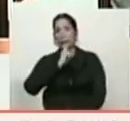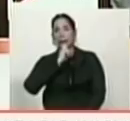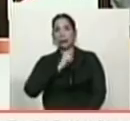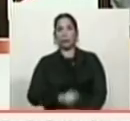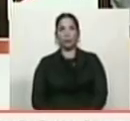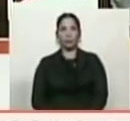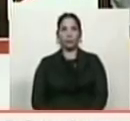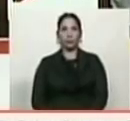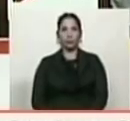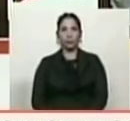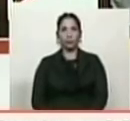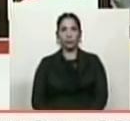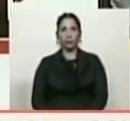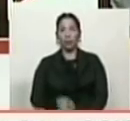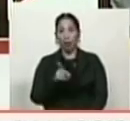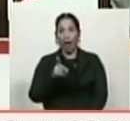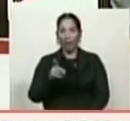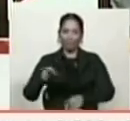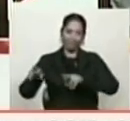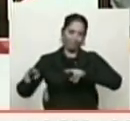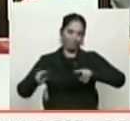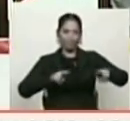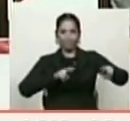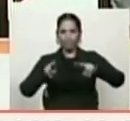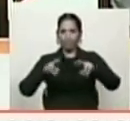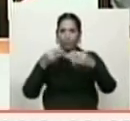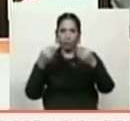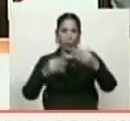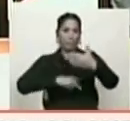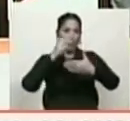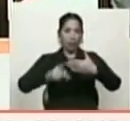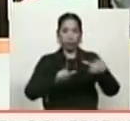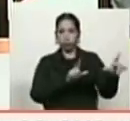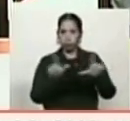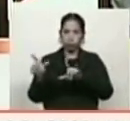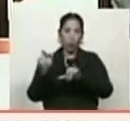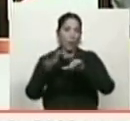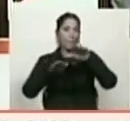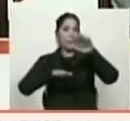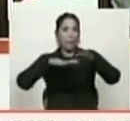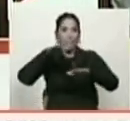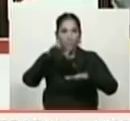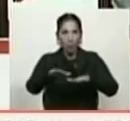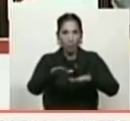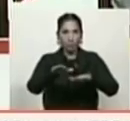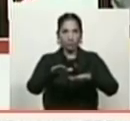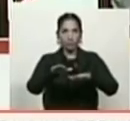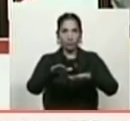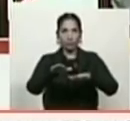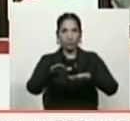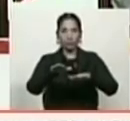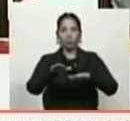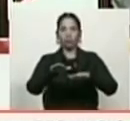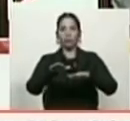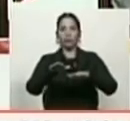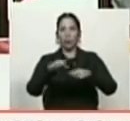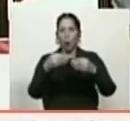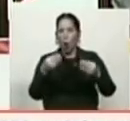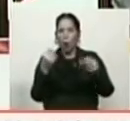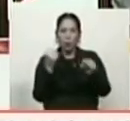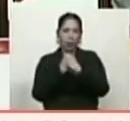presenten, para coordinar el plan que ya está avanzando de tala, de pica,